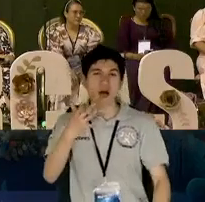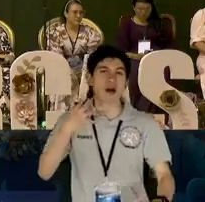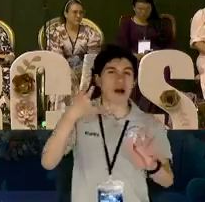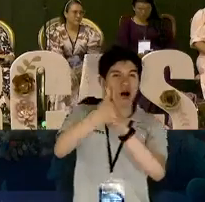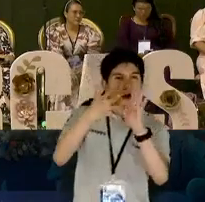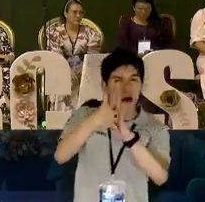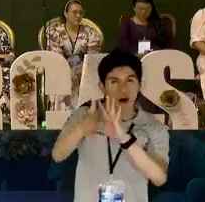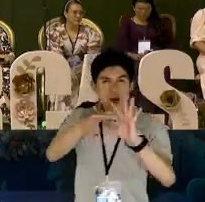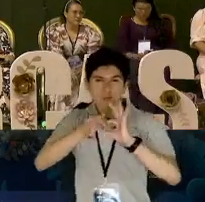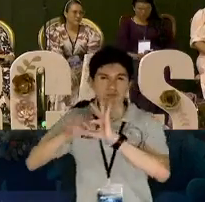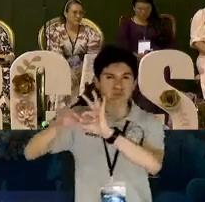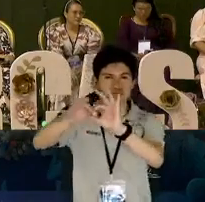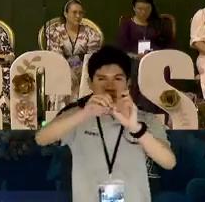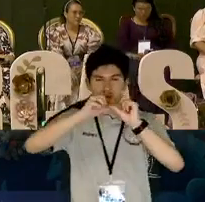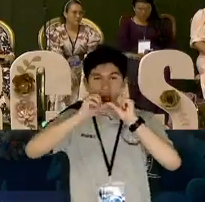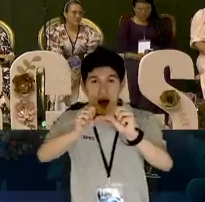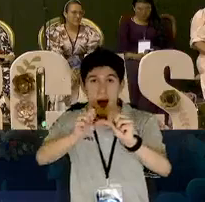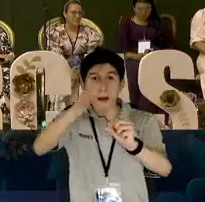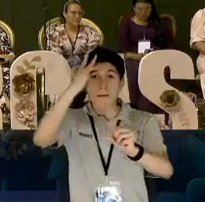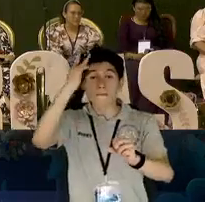de Cristo.